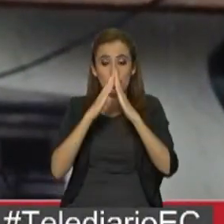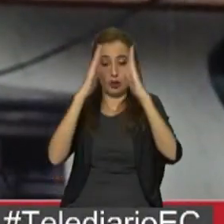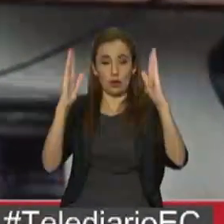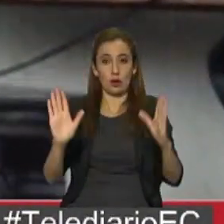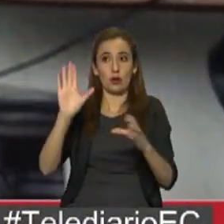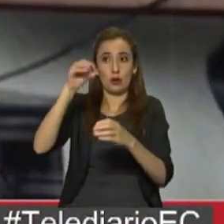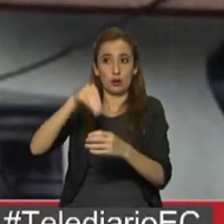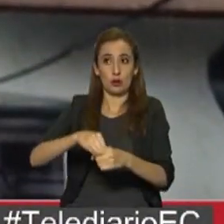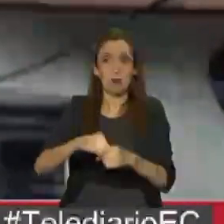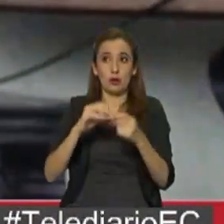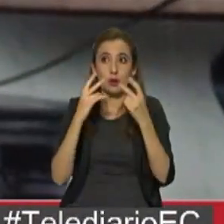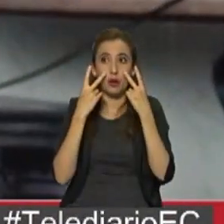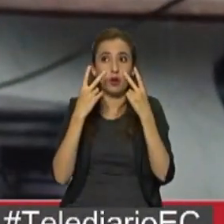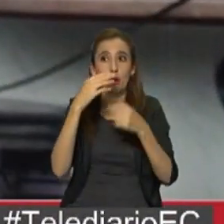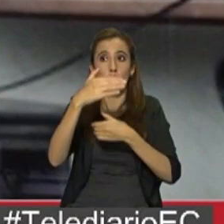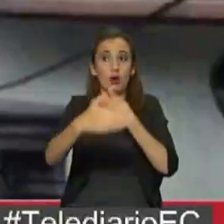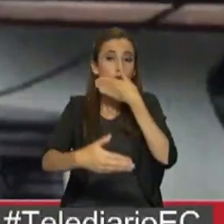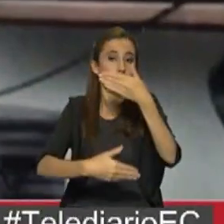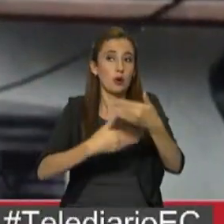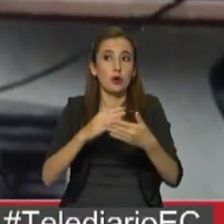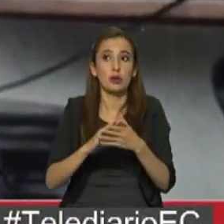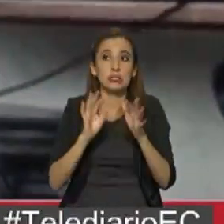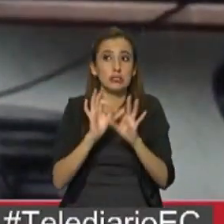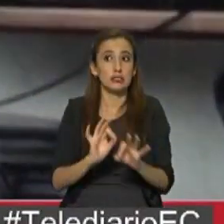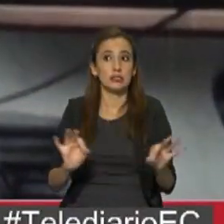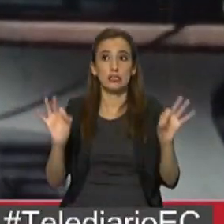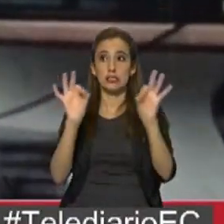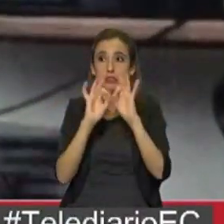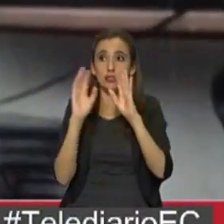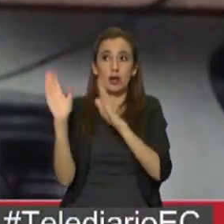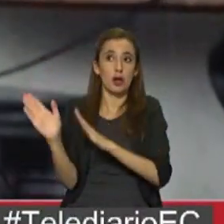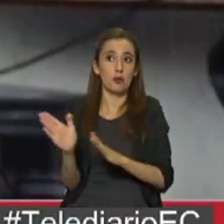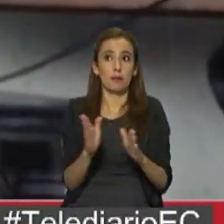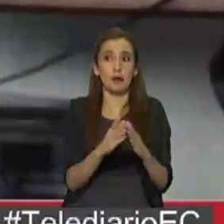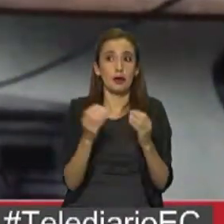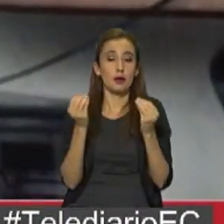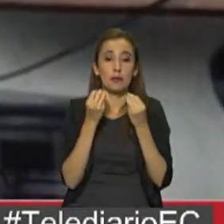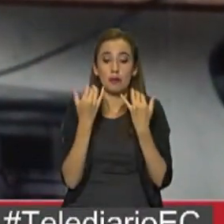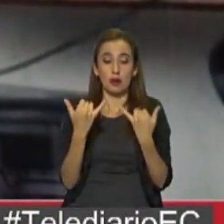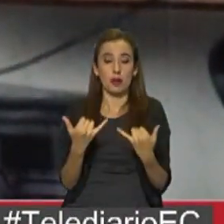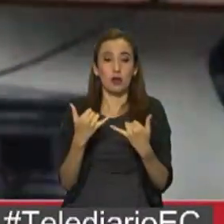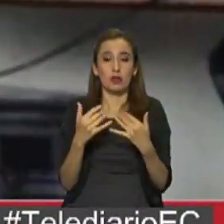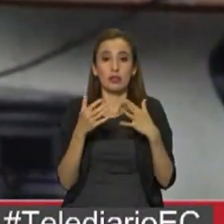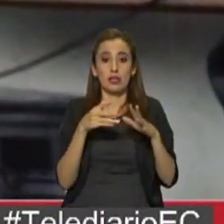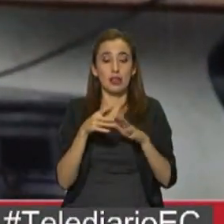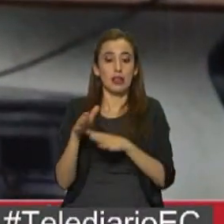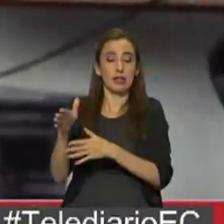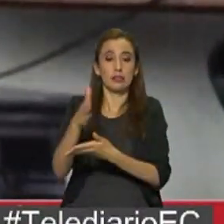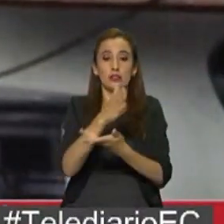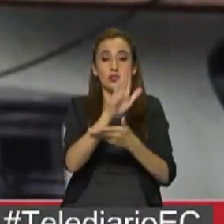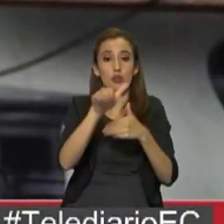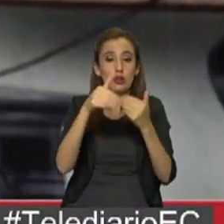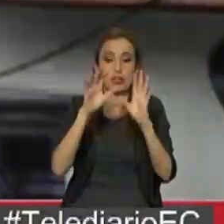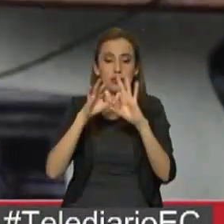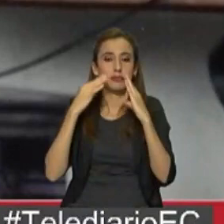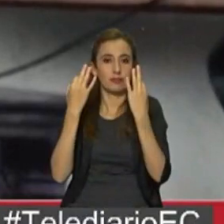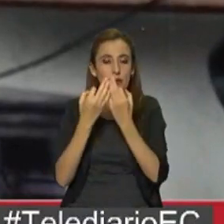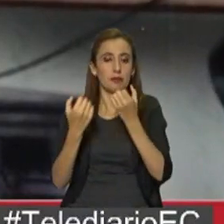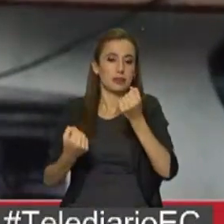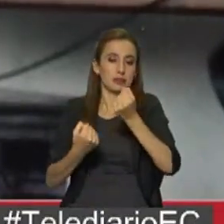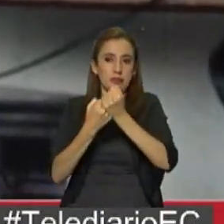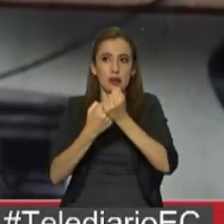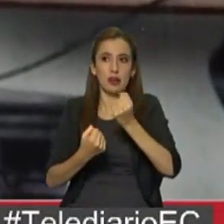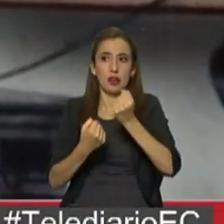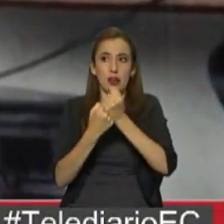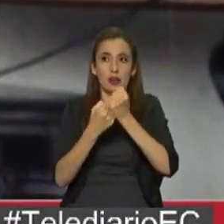casa mira es justo eso el arte ha sido pues una de las de las grandes de herramientas que nos están acompañando a todas las familias para poder pasar